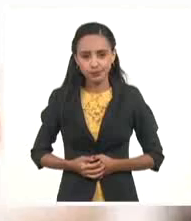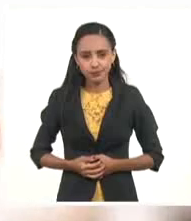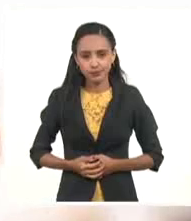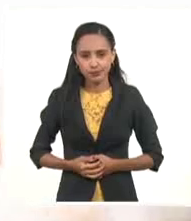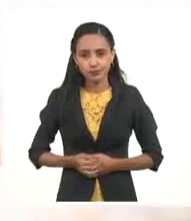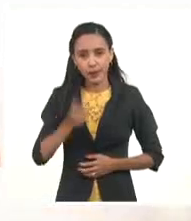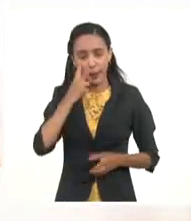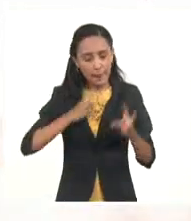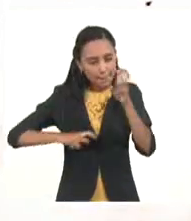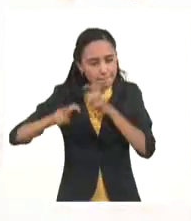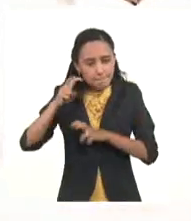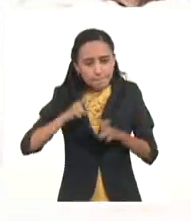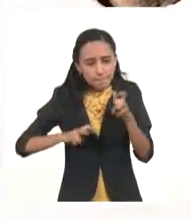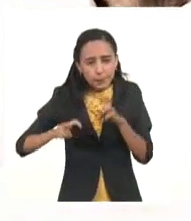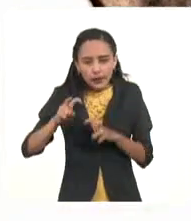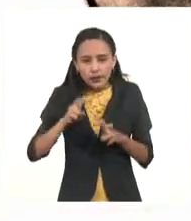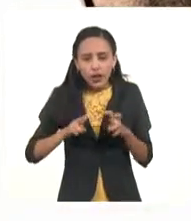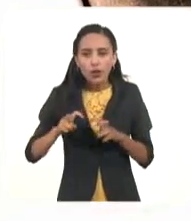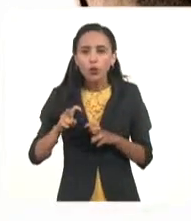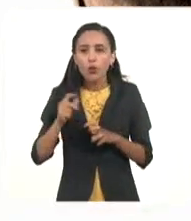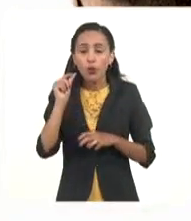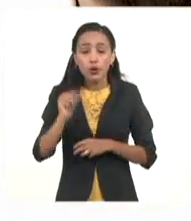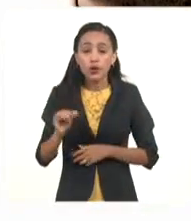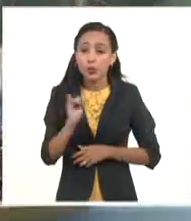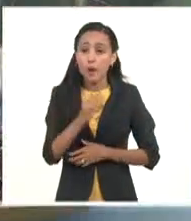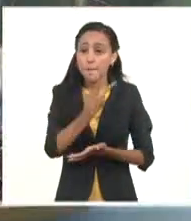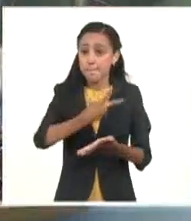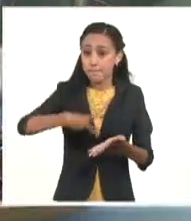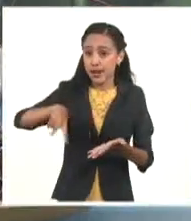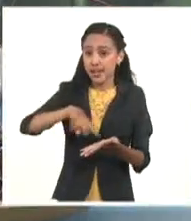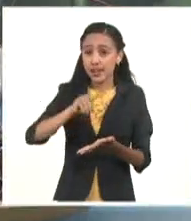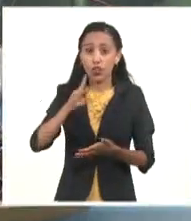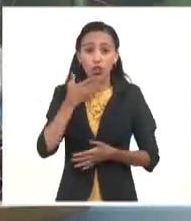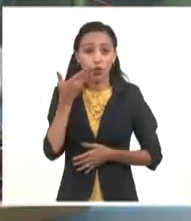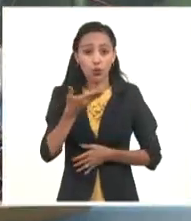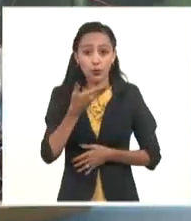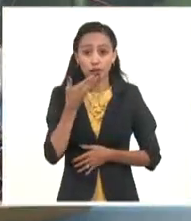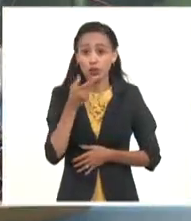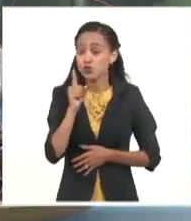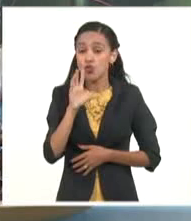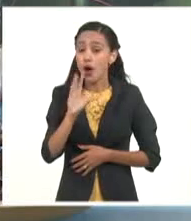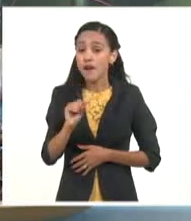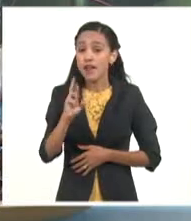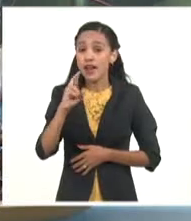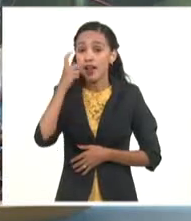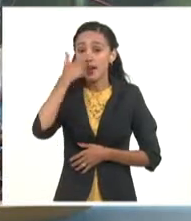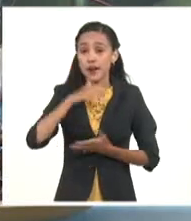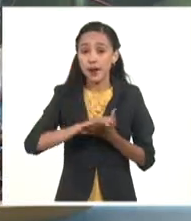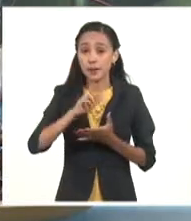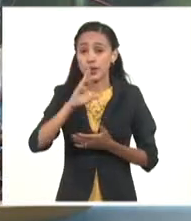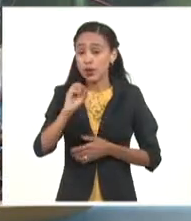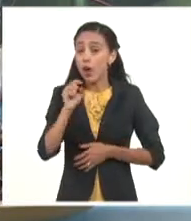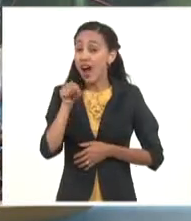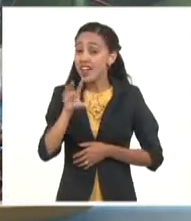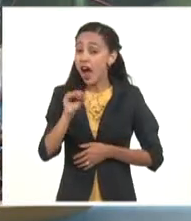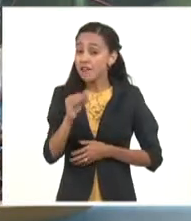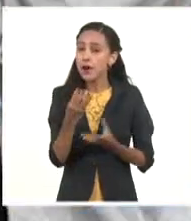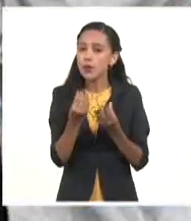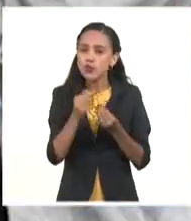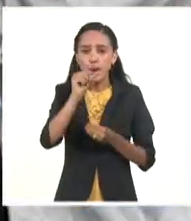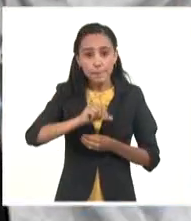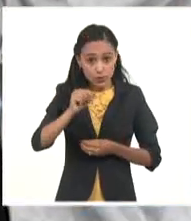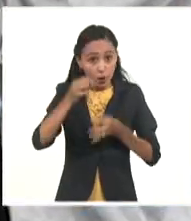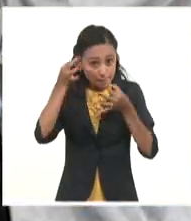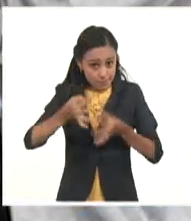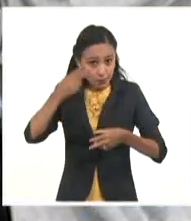investigador el bailarín también en este documental no habla ramiro habla mucha gente sobre ramiro